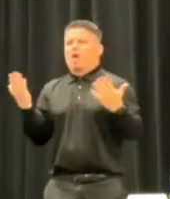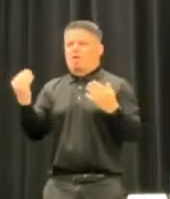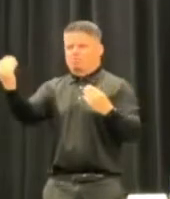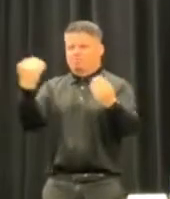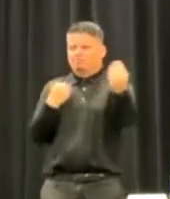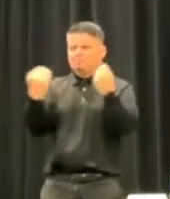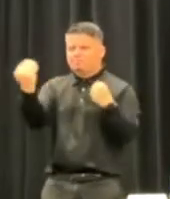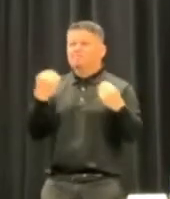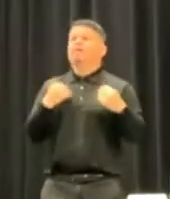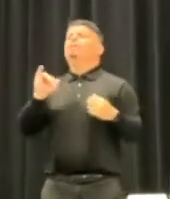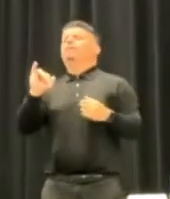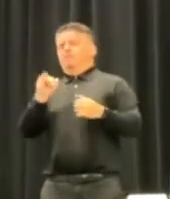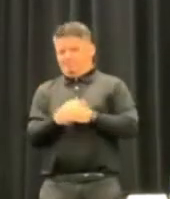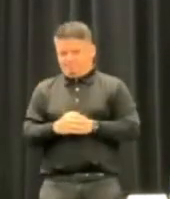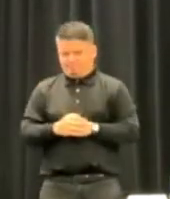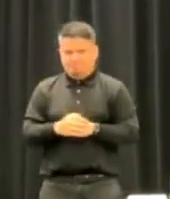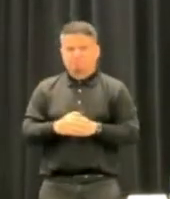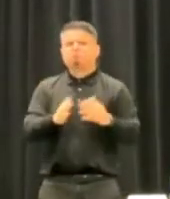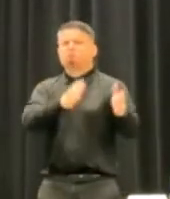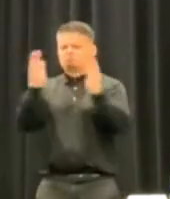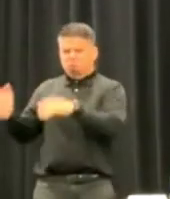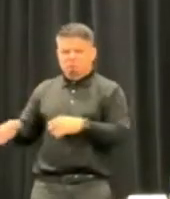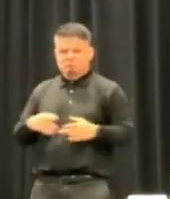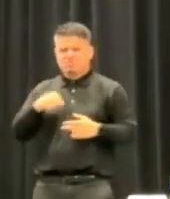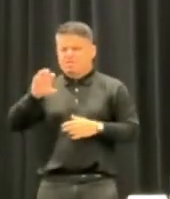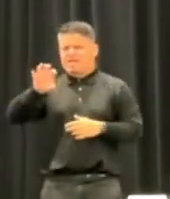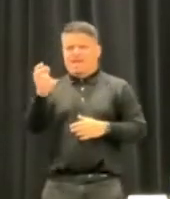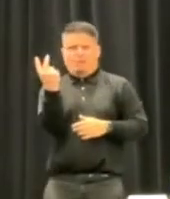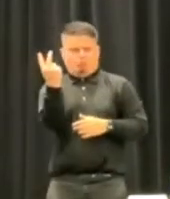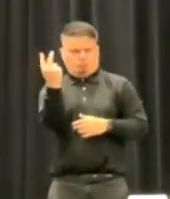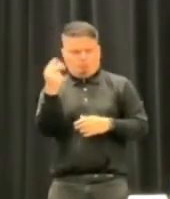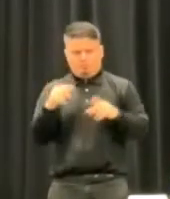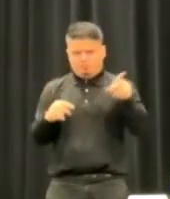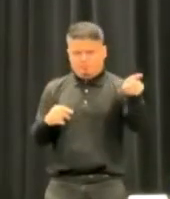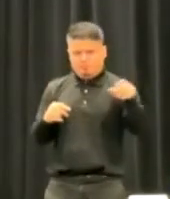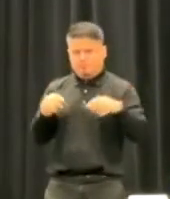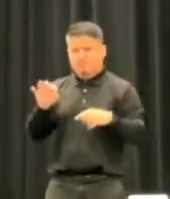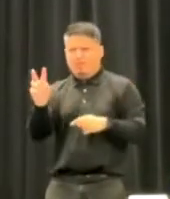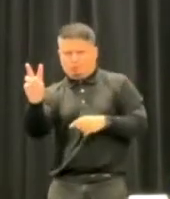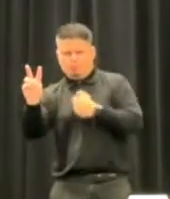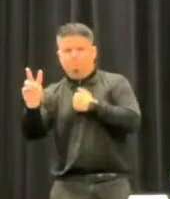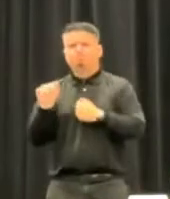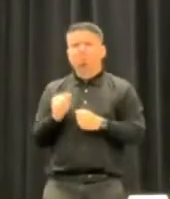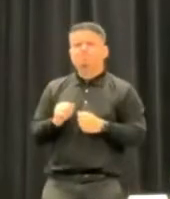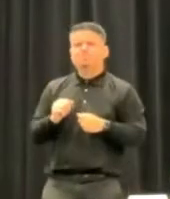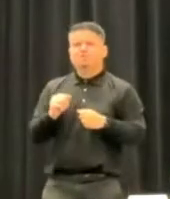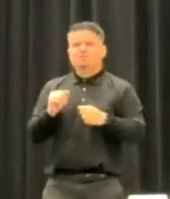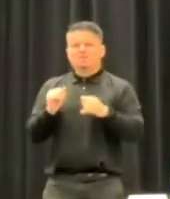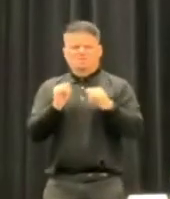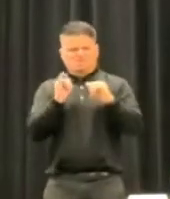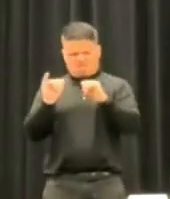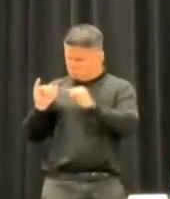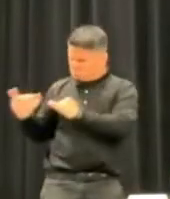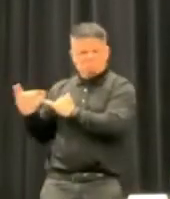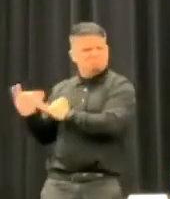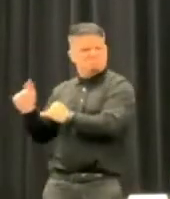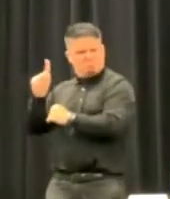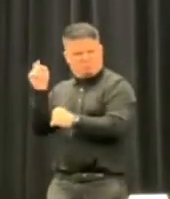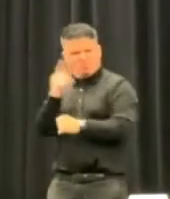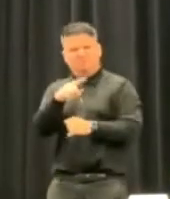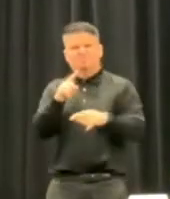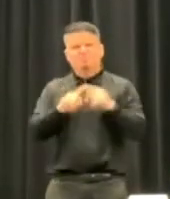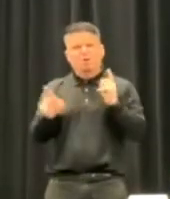secretaria una pregunta de seguimiento porque me pregunta precisamente era la que hizo la compañera pero quería saber cuáles son las agencias